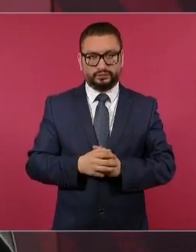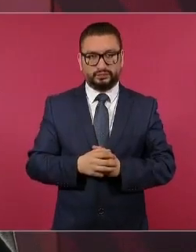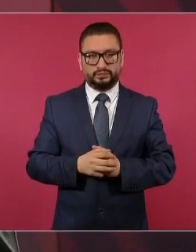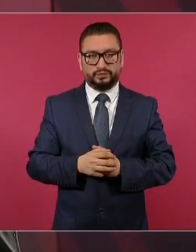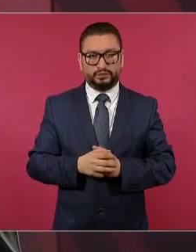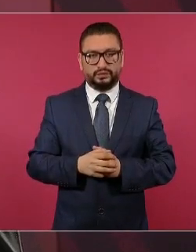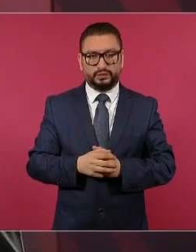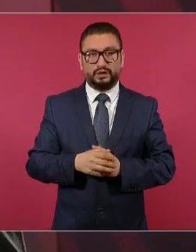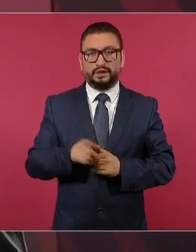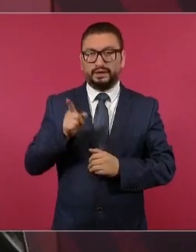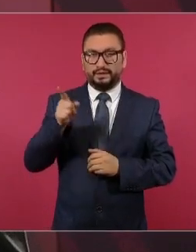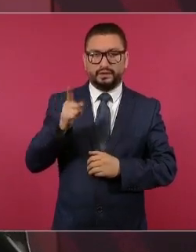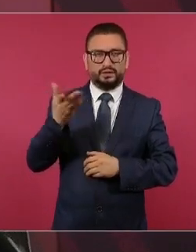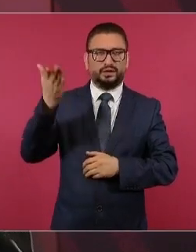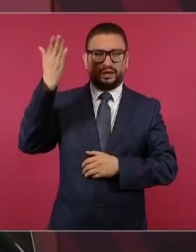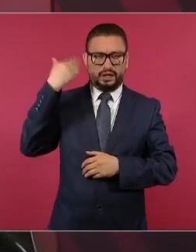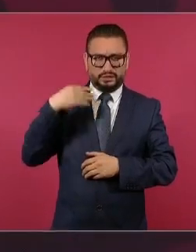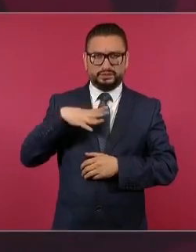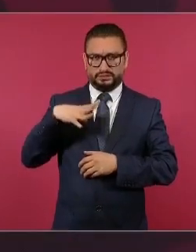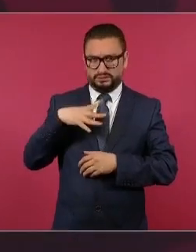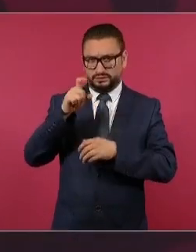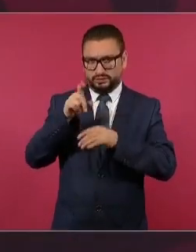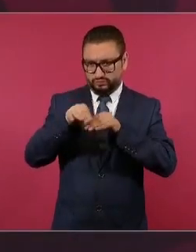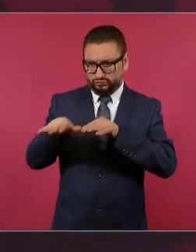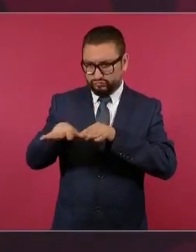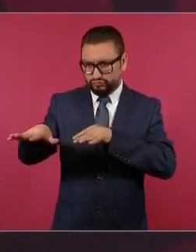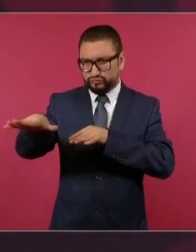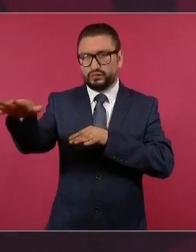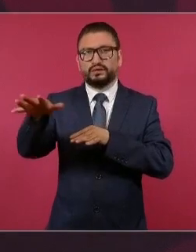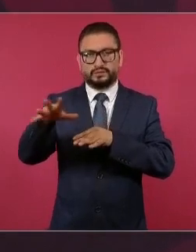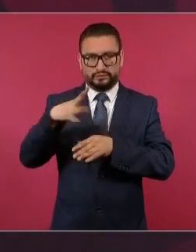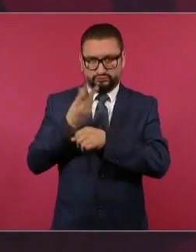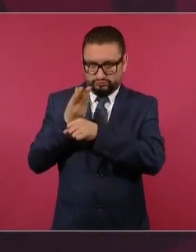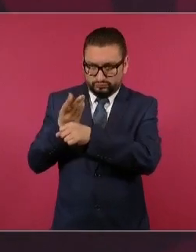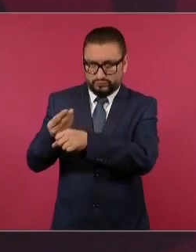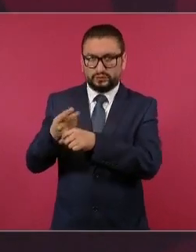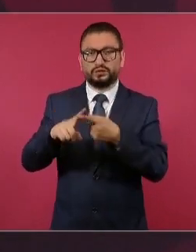rehabilitando un distrito de riego que existía y uno nuevo,